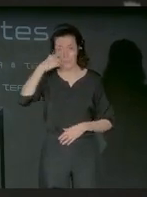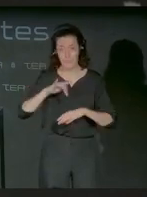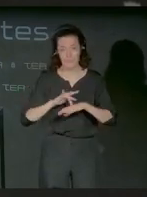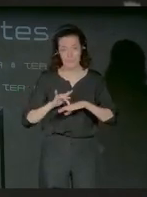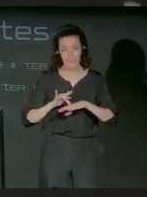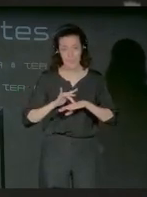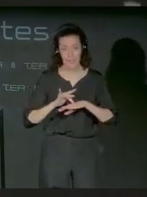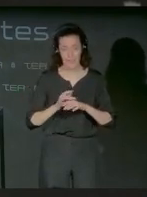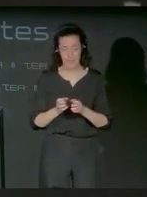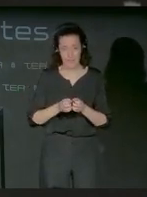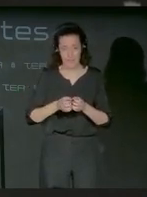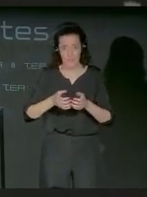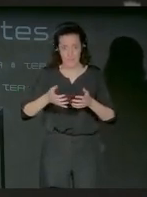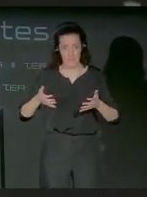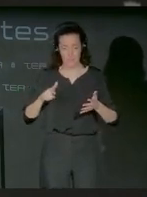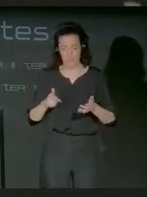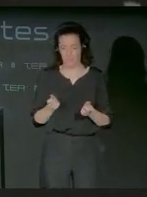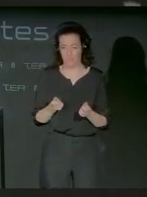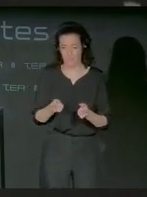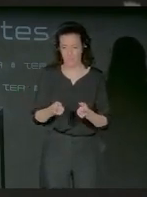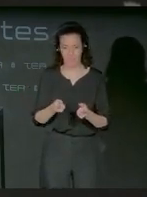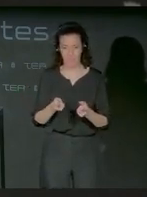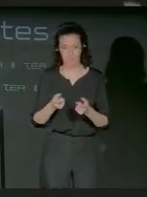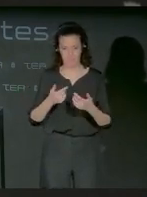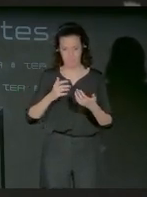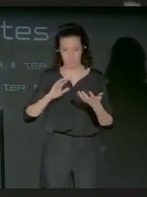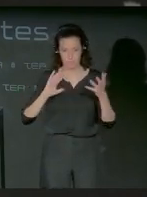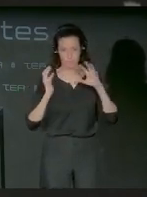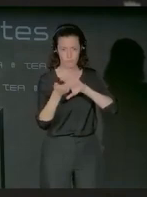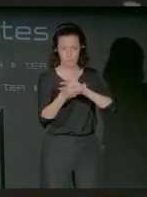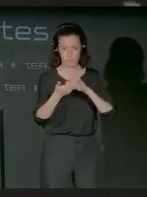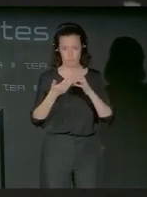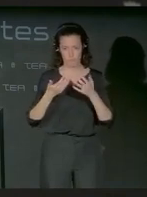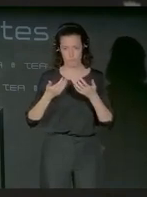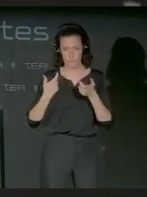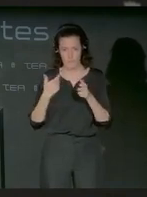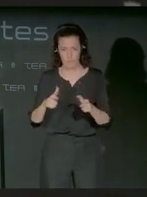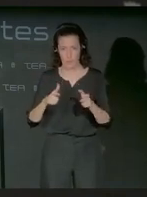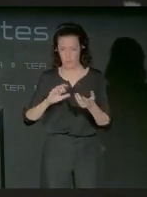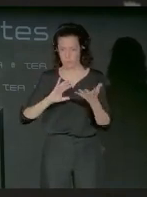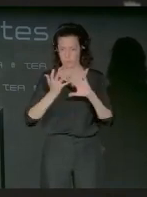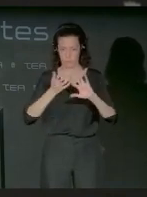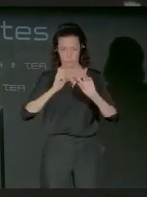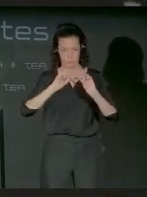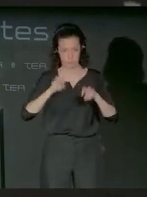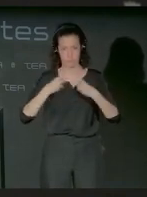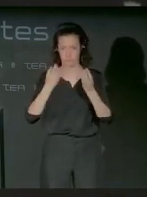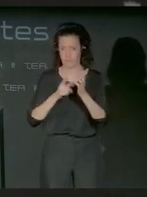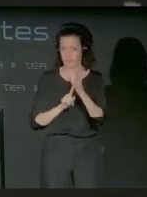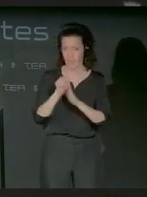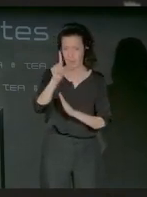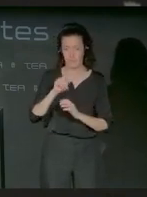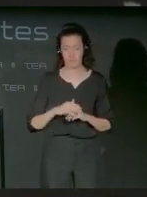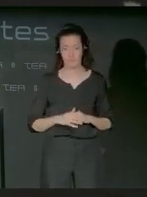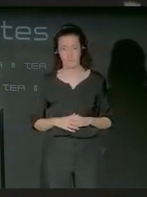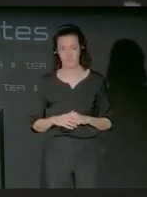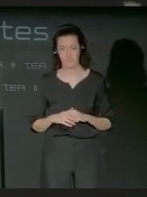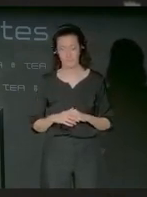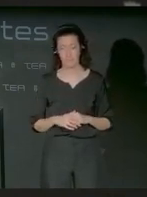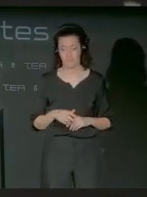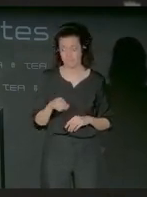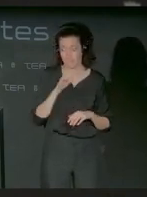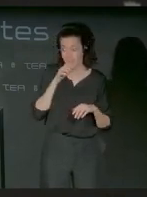ha convertido en el principal motor de transformación y desarrollo del sector en este escenario que es nuestra realidad actual